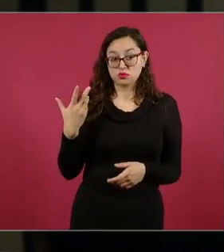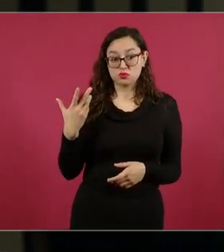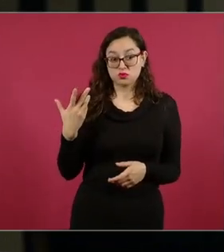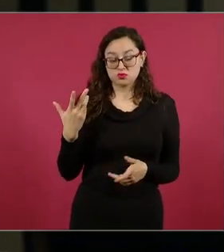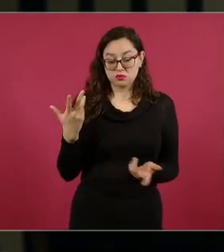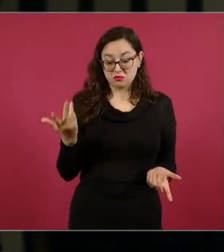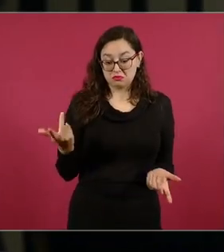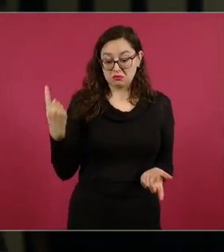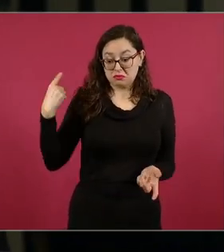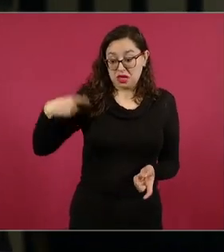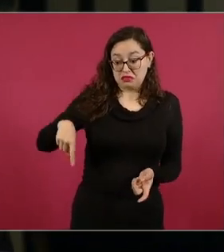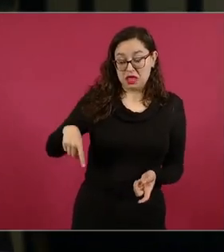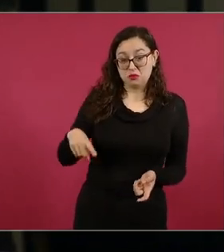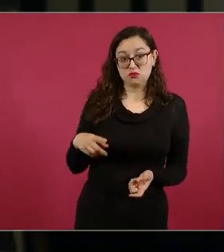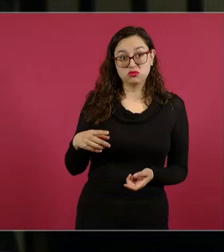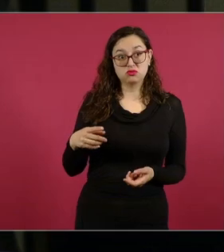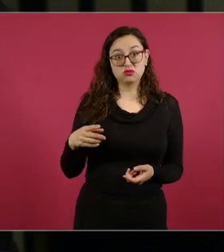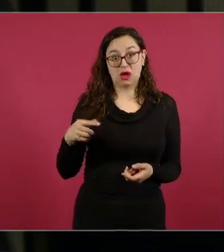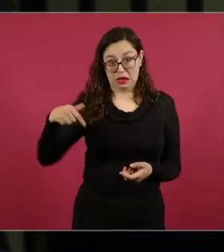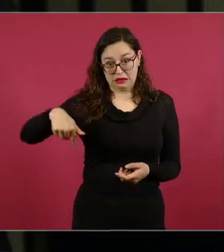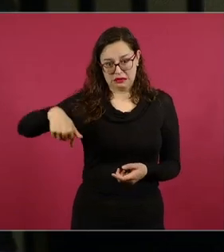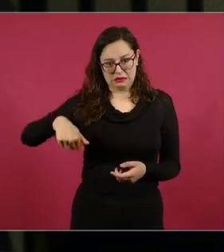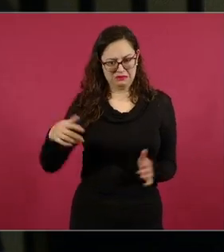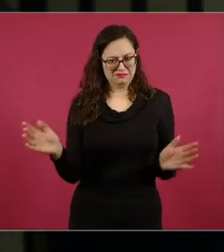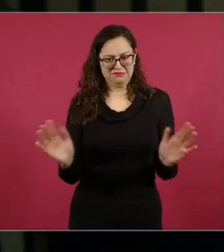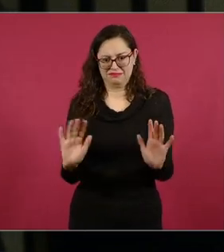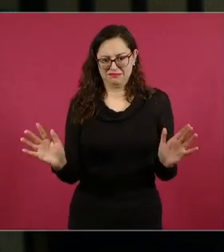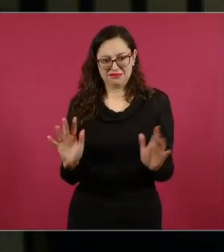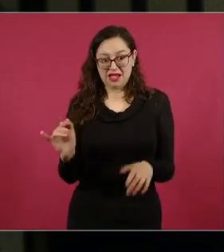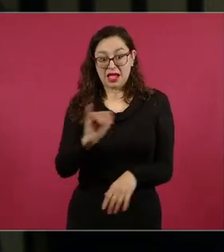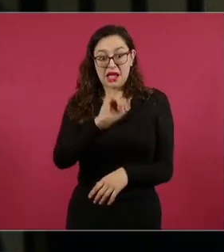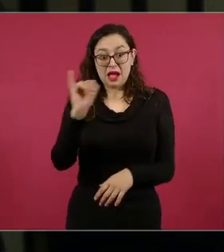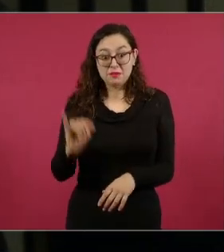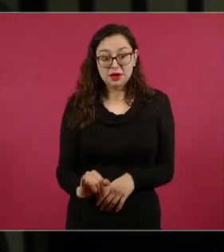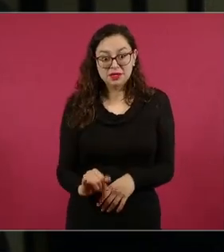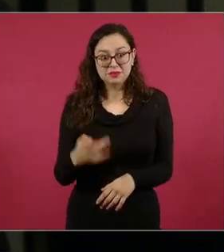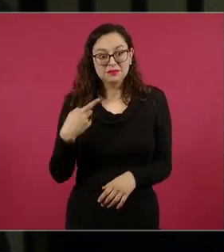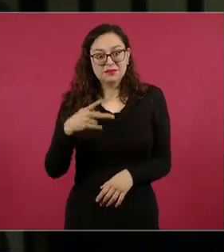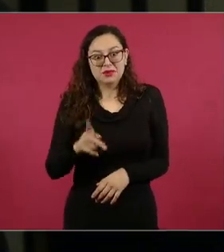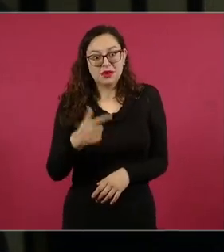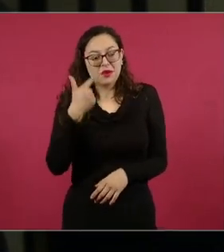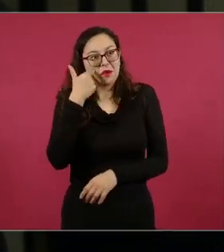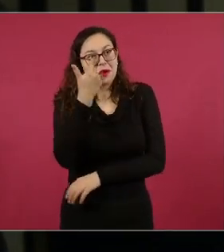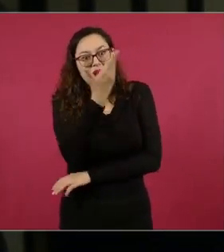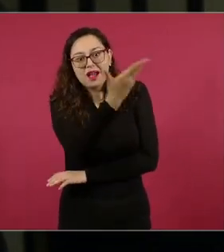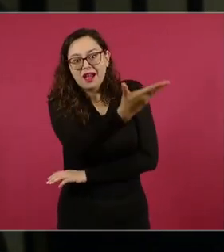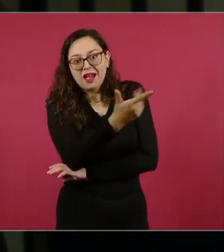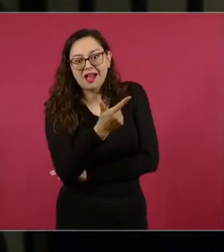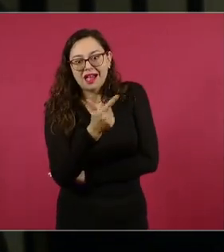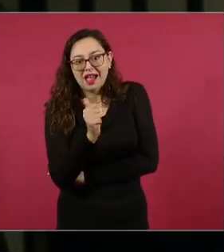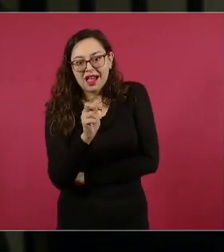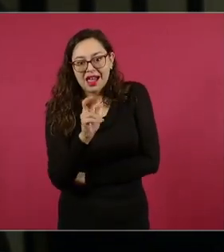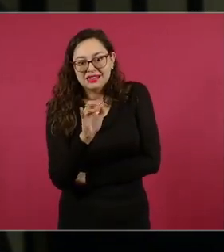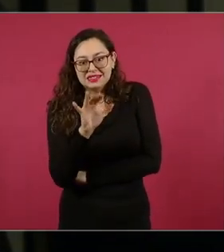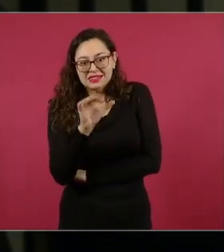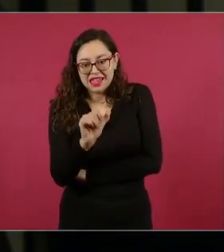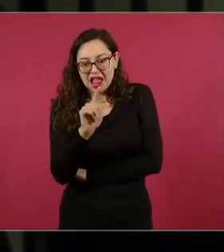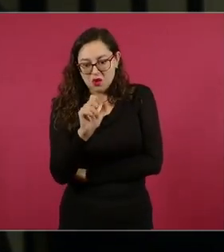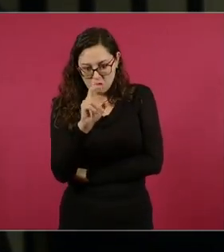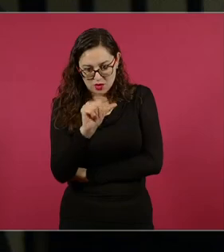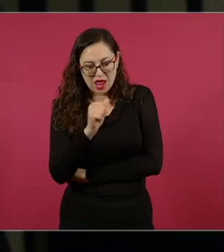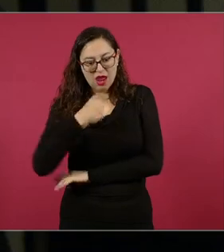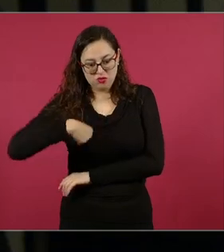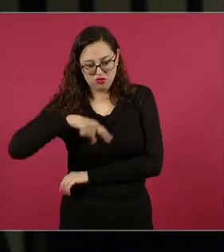sus columnas, la audiencia de sentencia de Genaro García Luna. ¿Con qué cara y cuál será